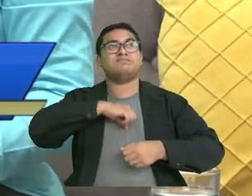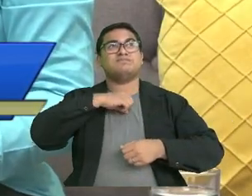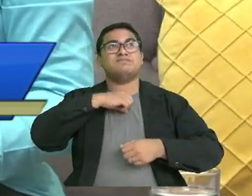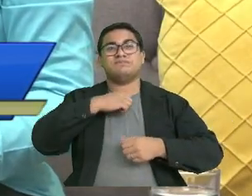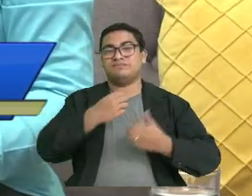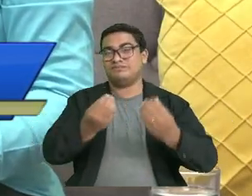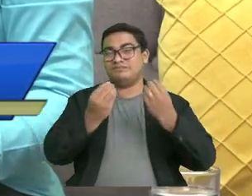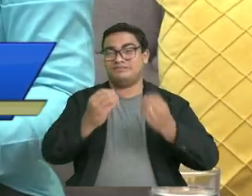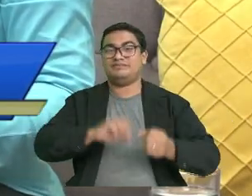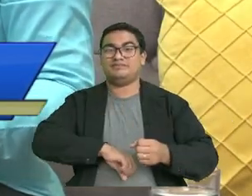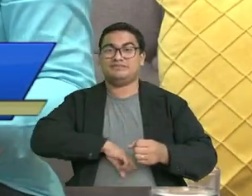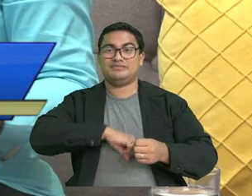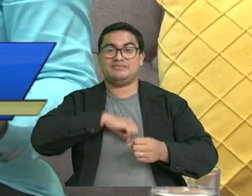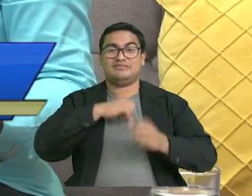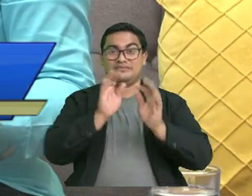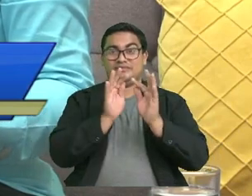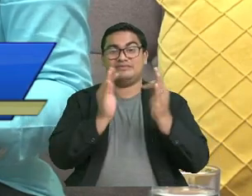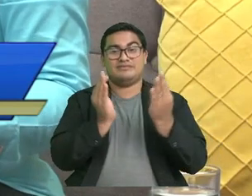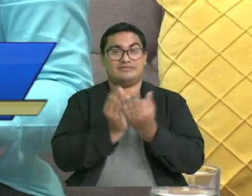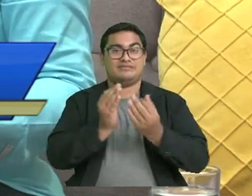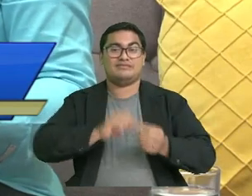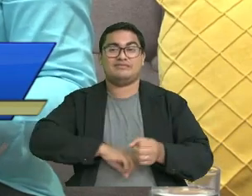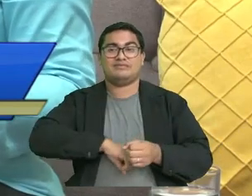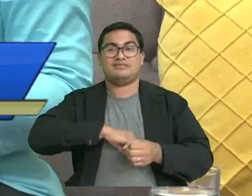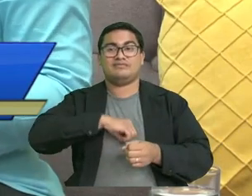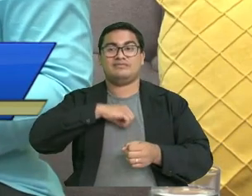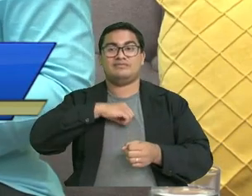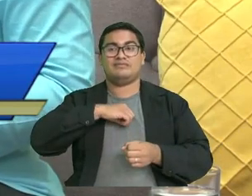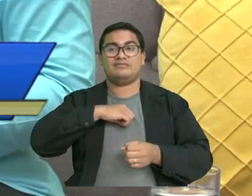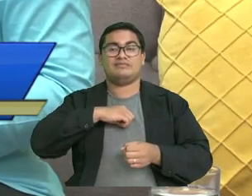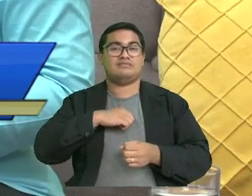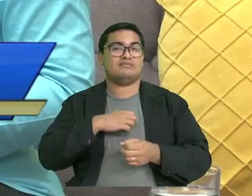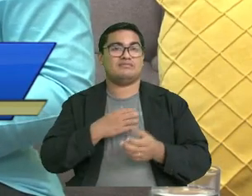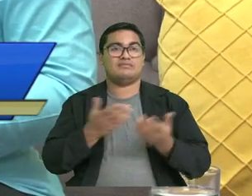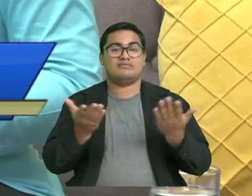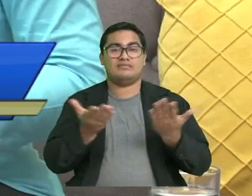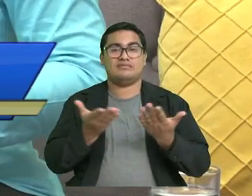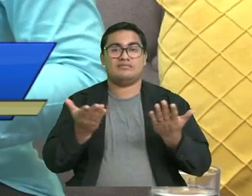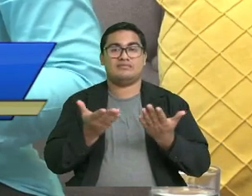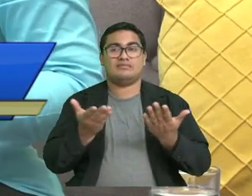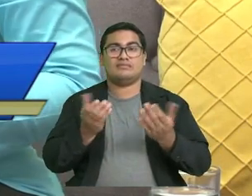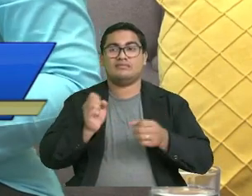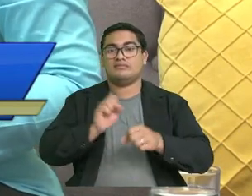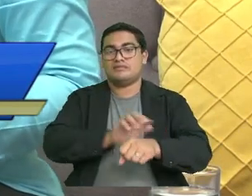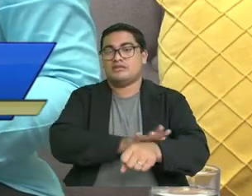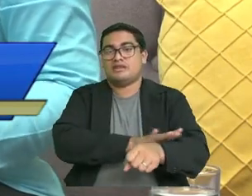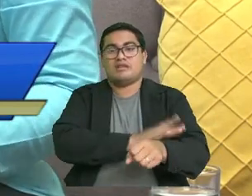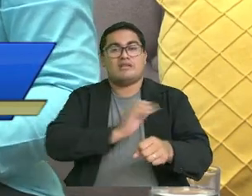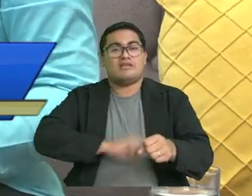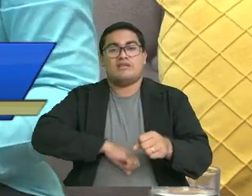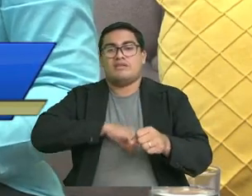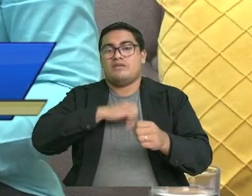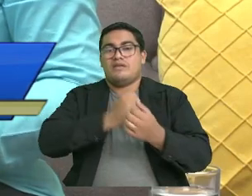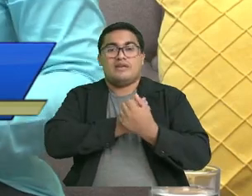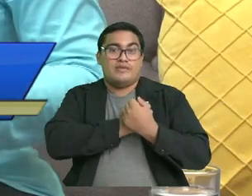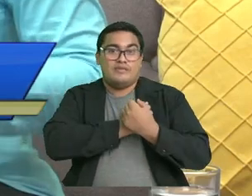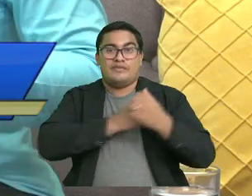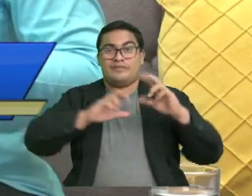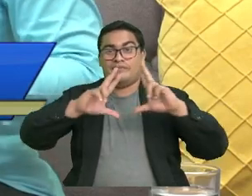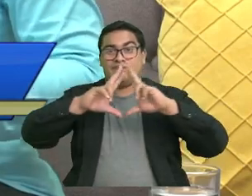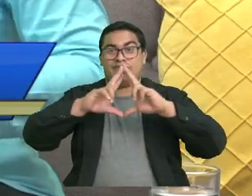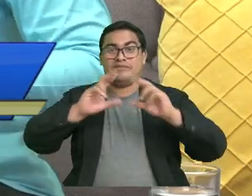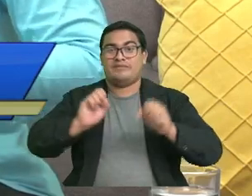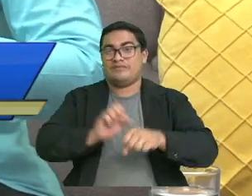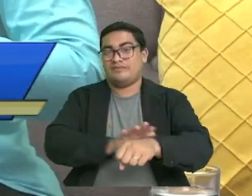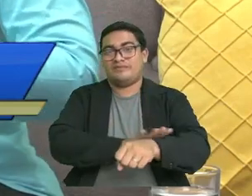orgullosas. La familia, estamos orgullosas. Sí, de sentimos orgullo patrio,